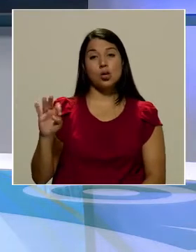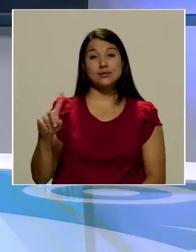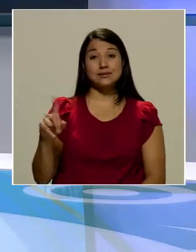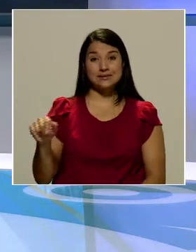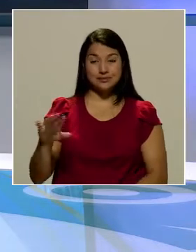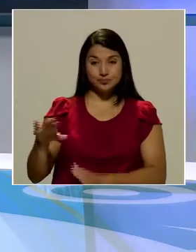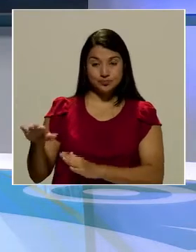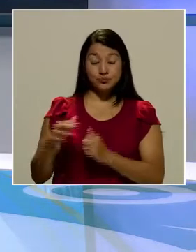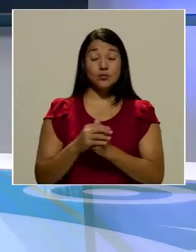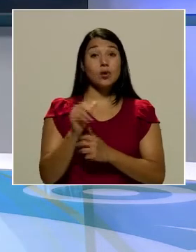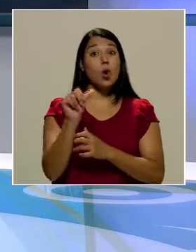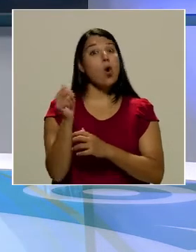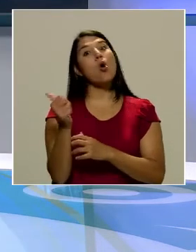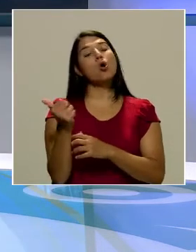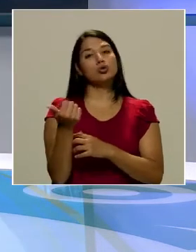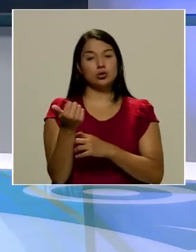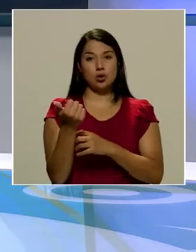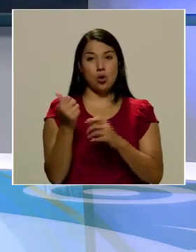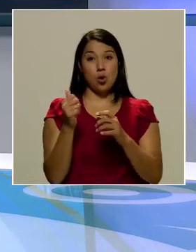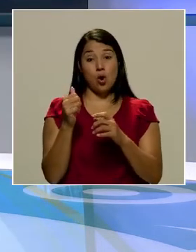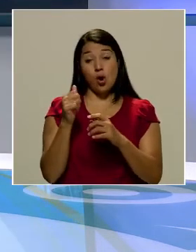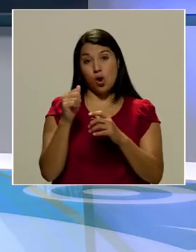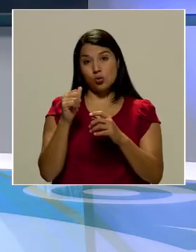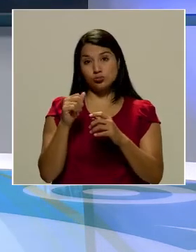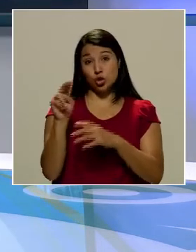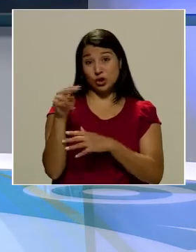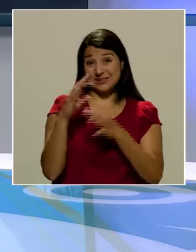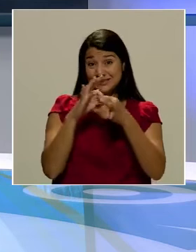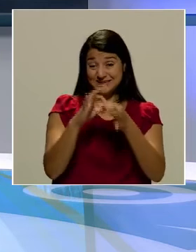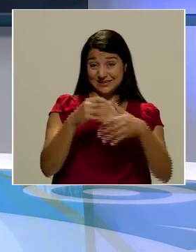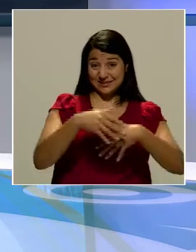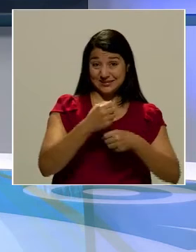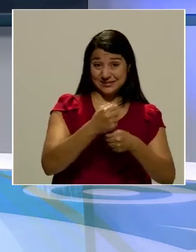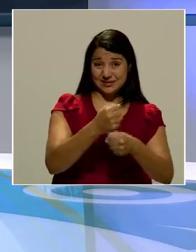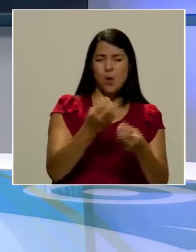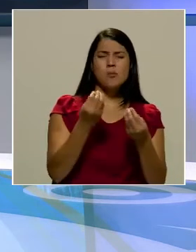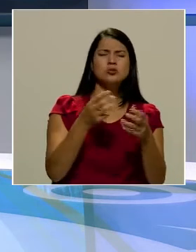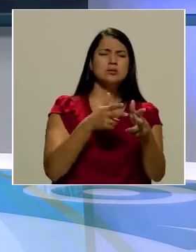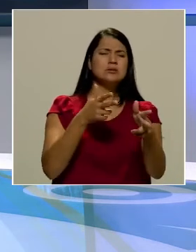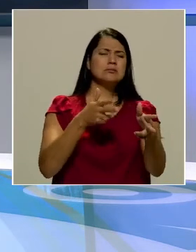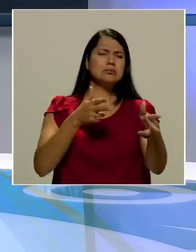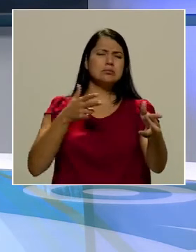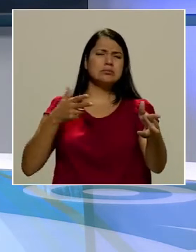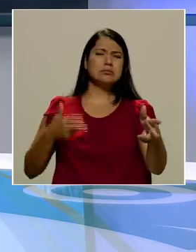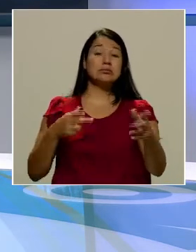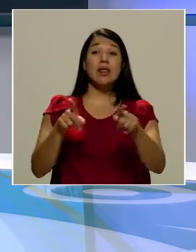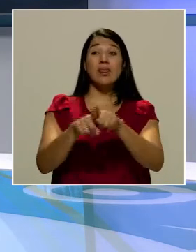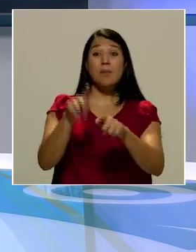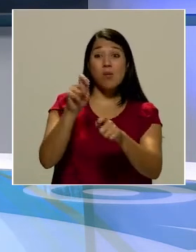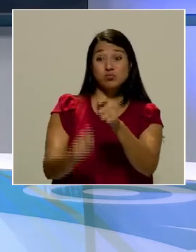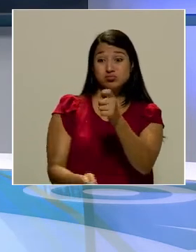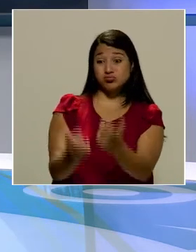otra perspectiva de la misma protesta, largas filas de camiones, apoyo de los ciudadanos y hasta quema de llantas fue